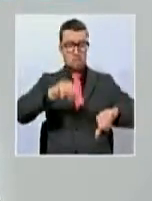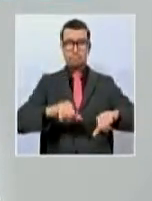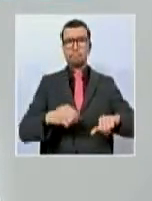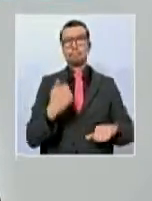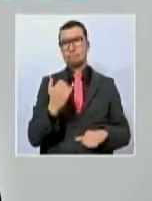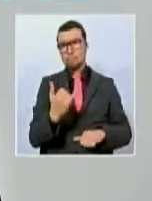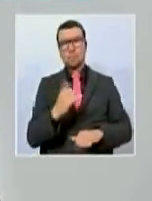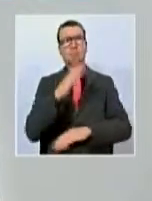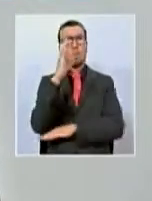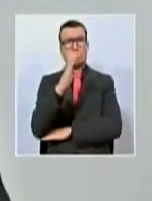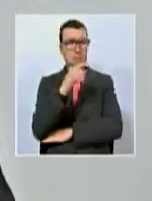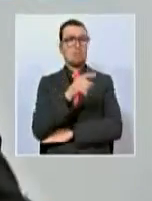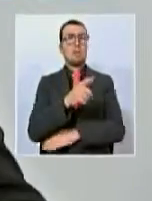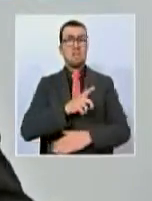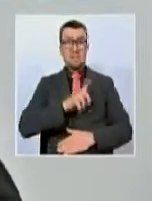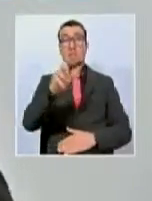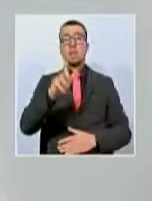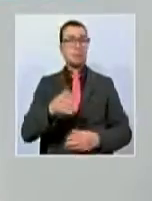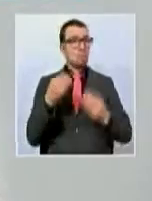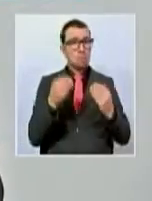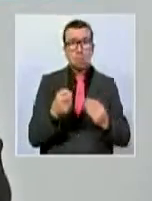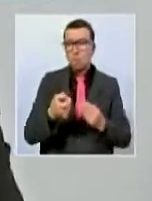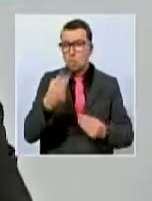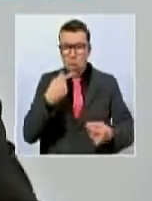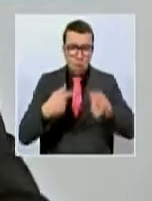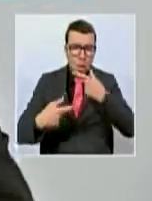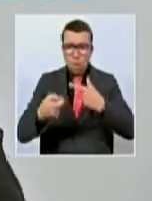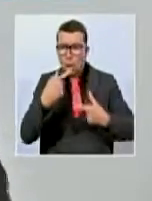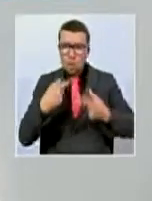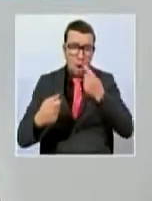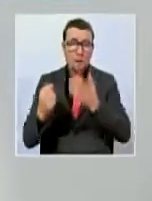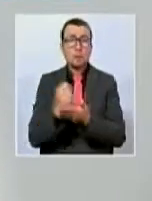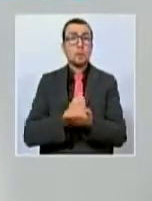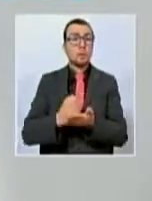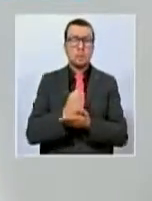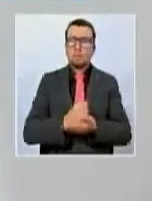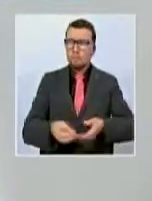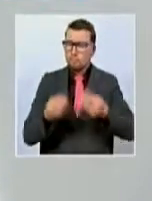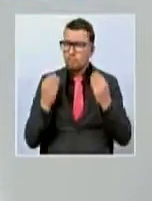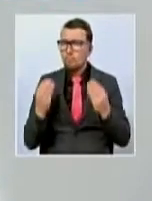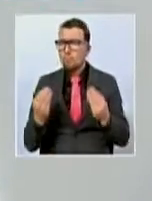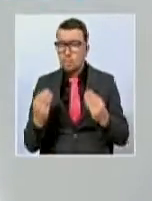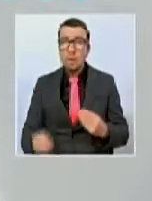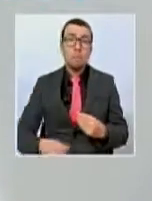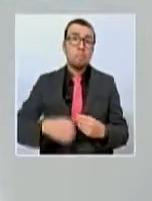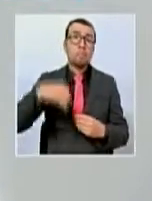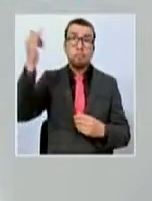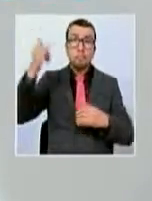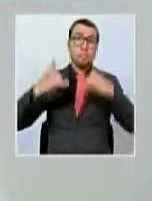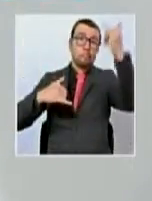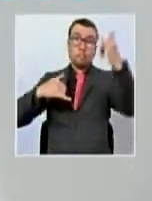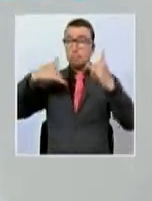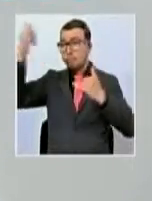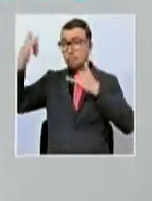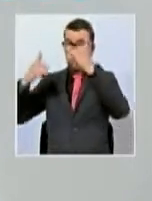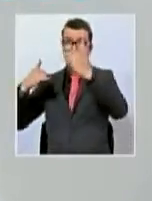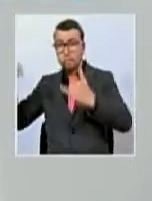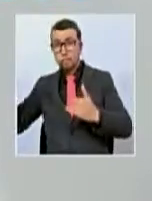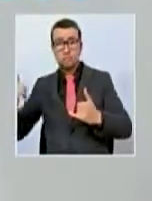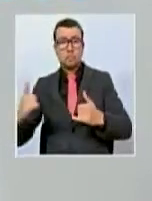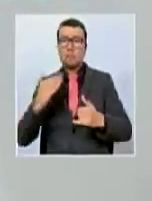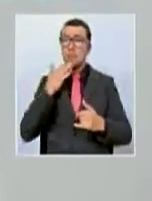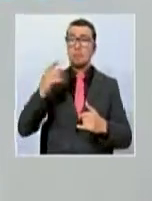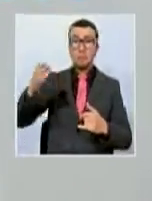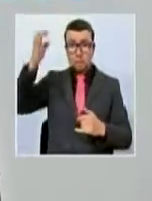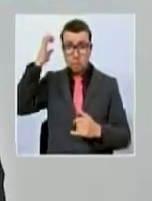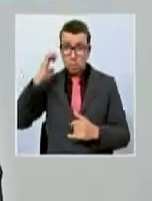productos naturales y consumen muchísimo más que nosotros. Inclusive, pues, realmente la cantidad de plantas aprobadas y de productos aprobados en